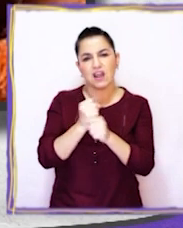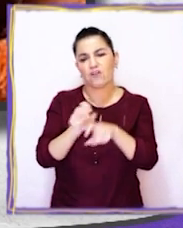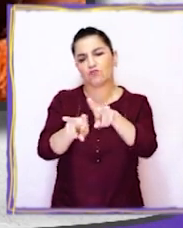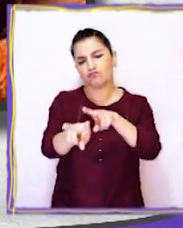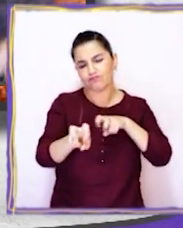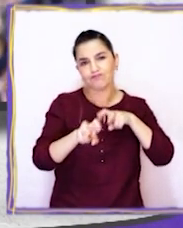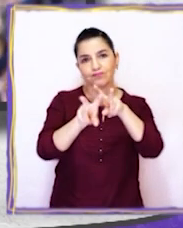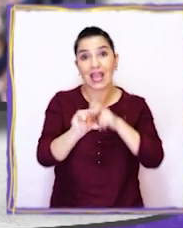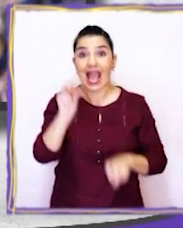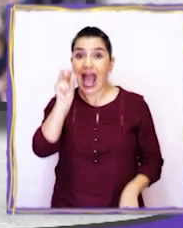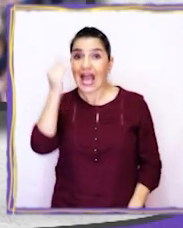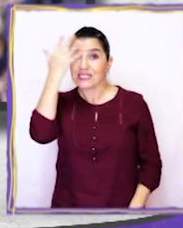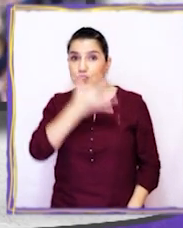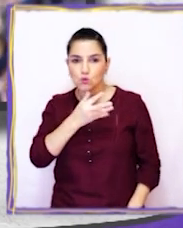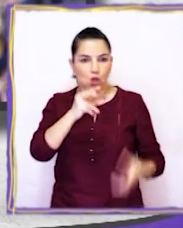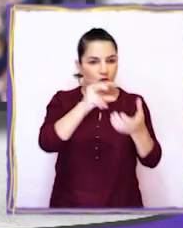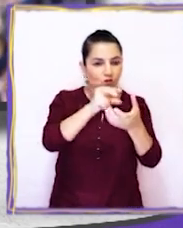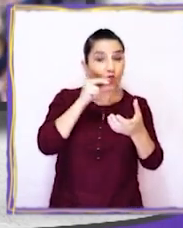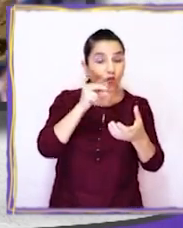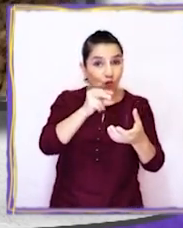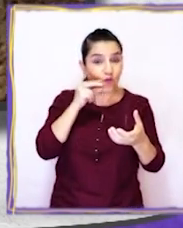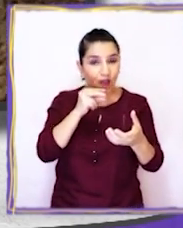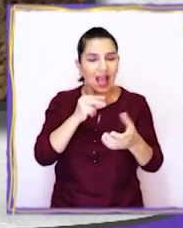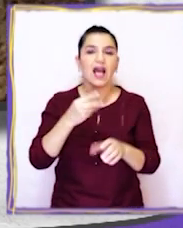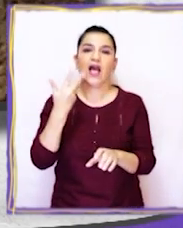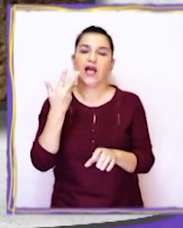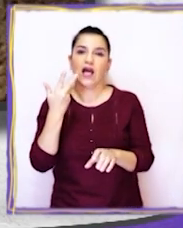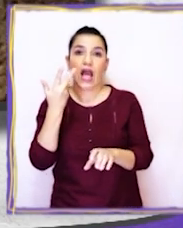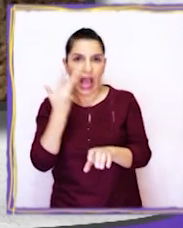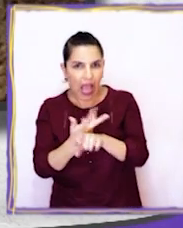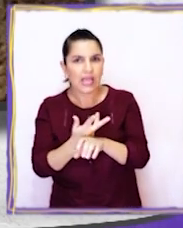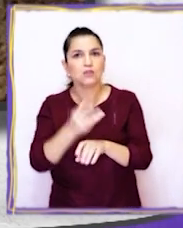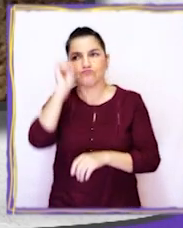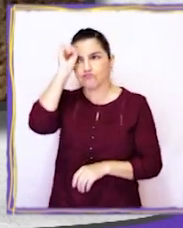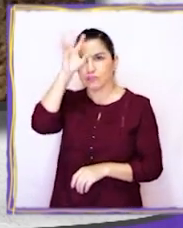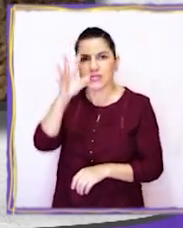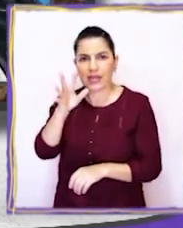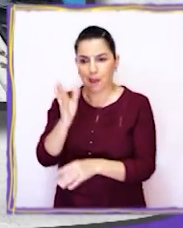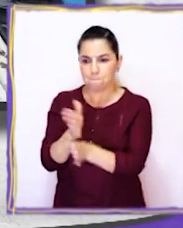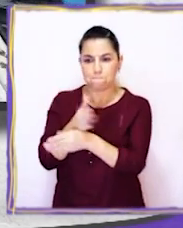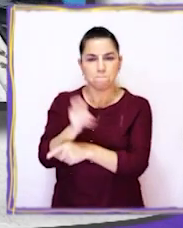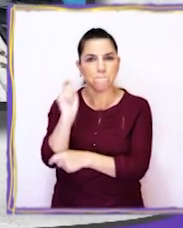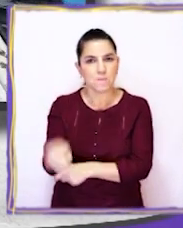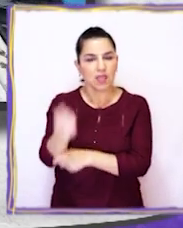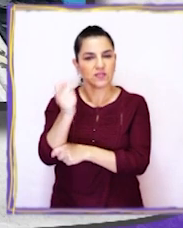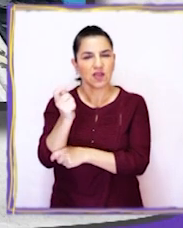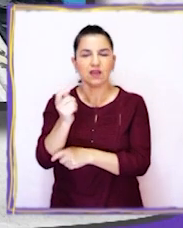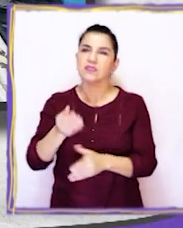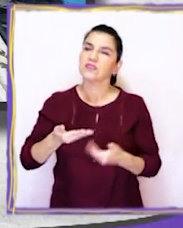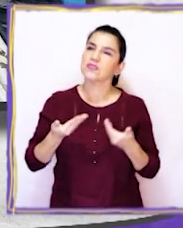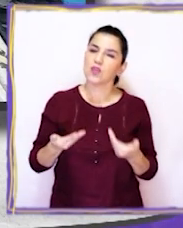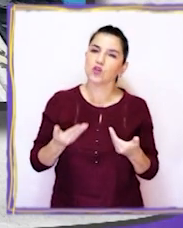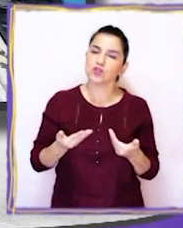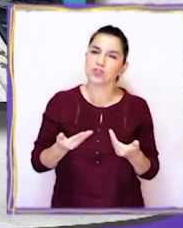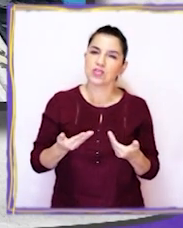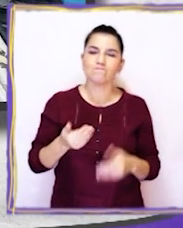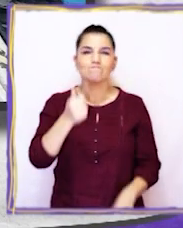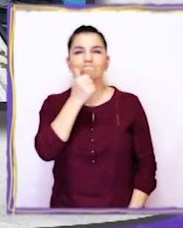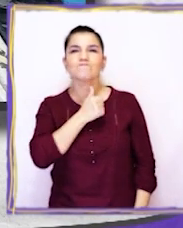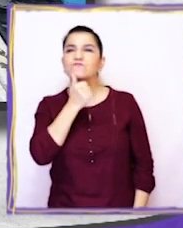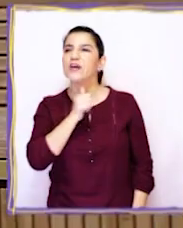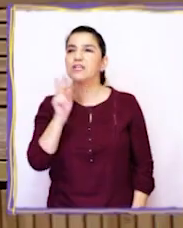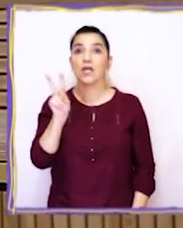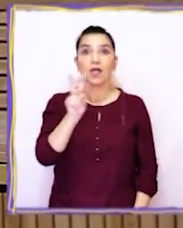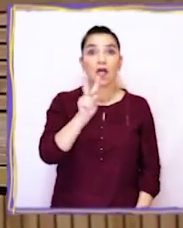agrícola de aceitunas y uvas, así como también la actividad minera y la pesca. Entonces, ahora